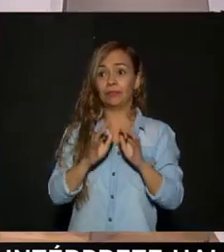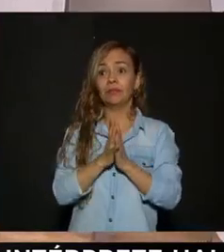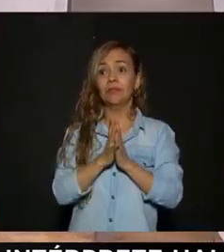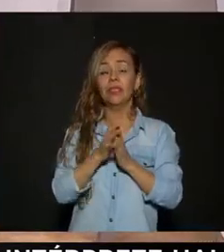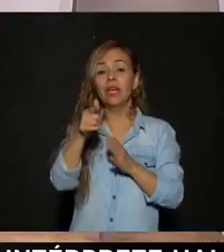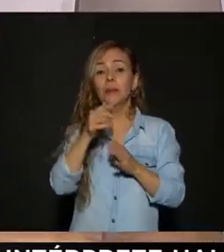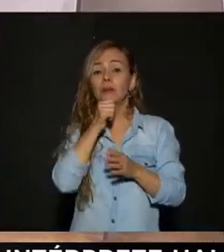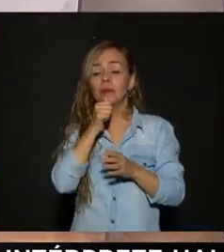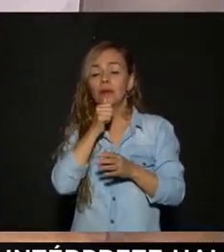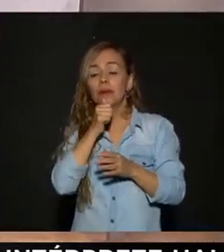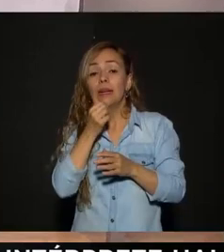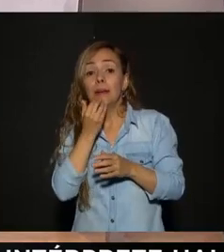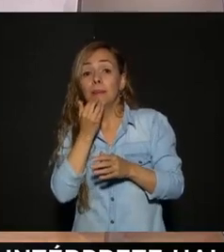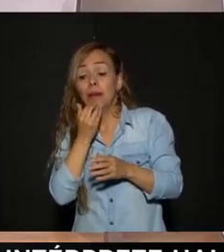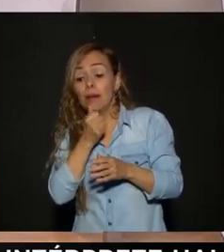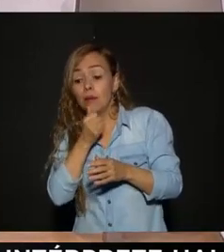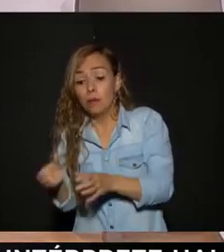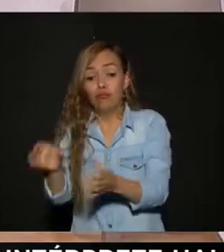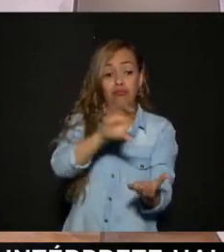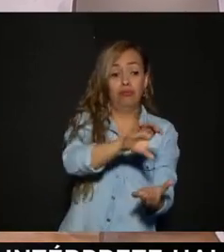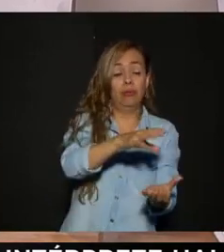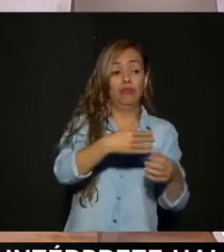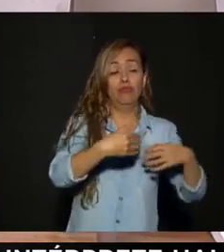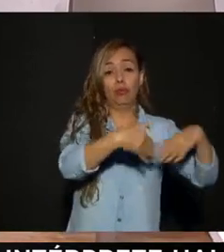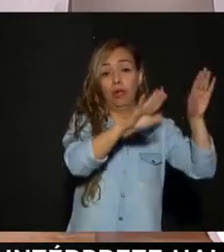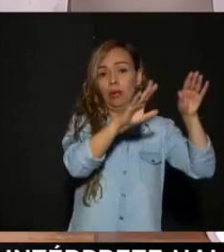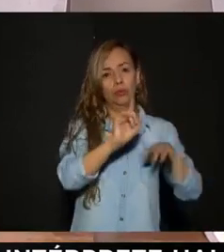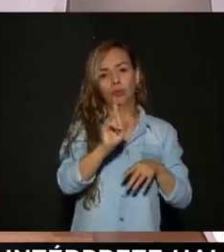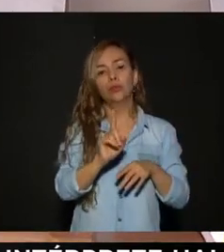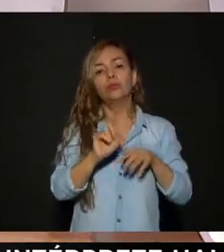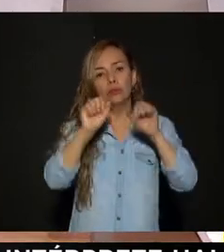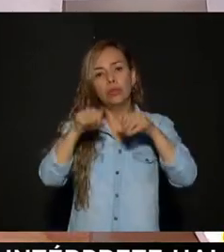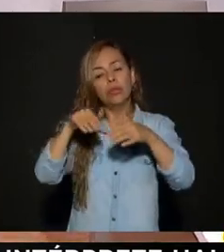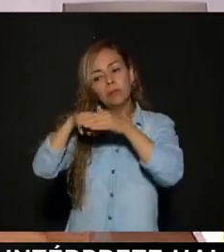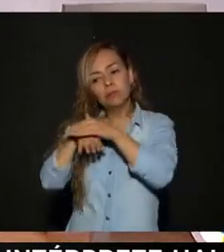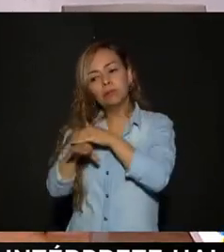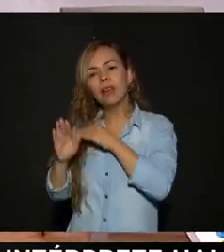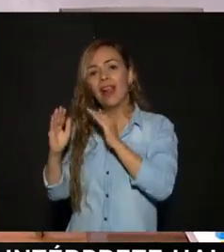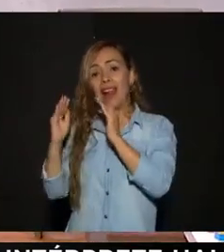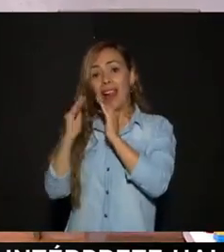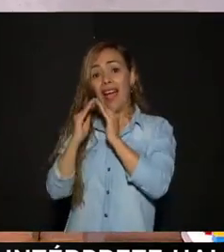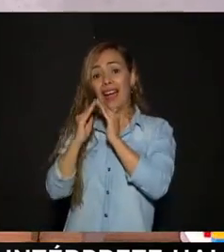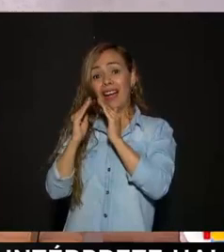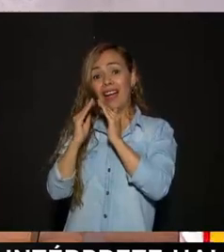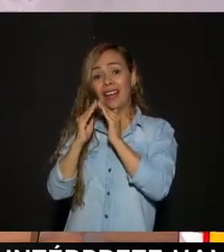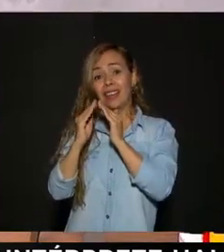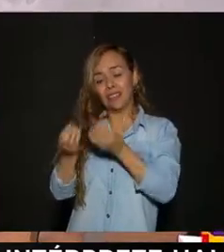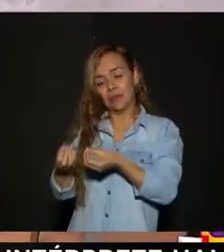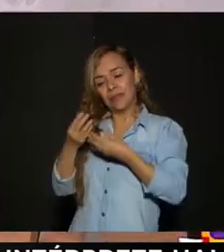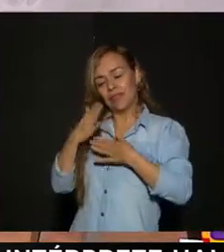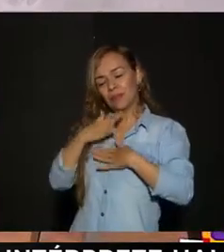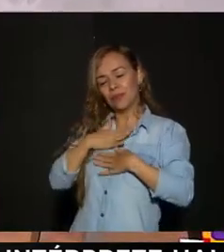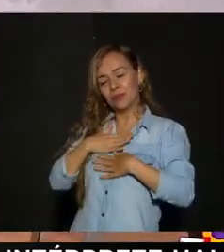el líquido o los vasos, no, nos quedan sirviendo para botella de calma. Entonces, ya después... La botellita de la calma que alguna